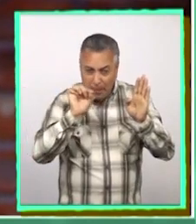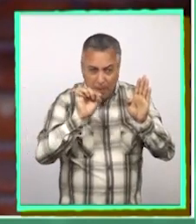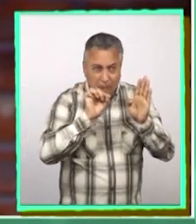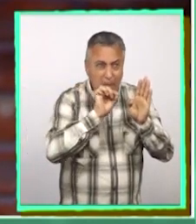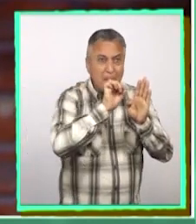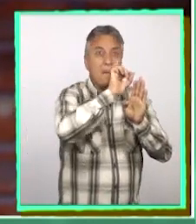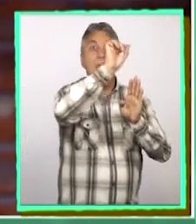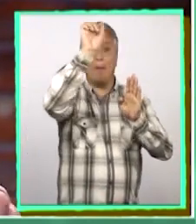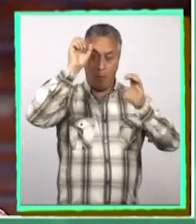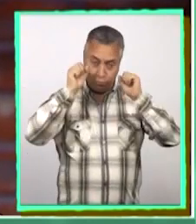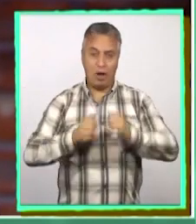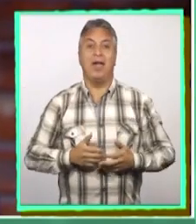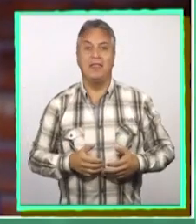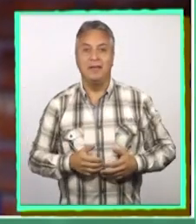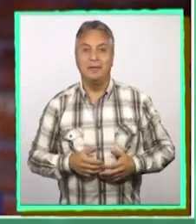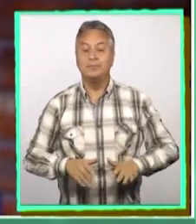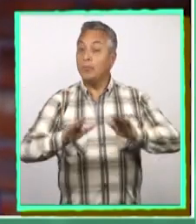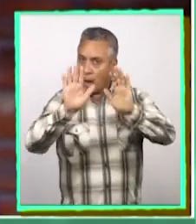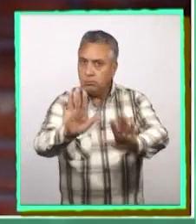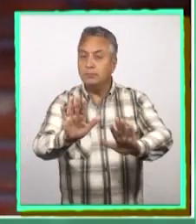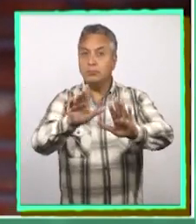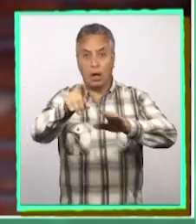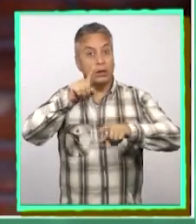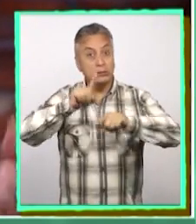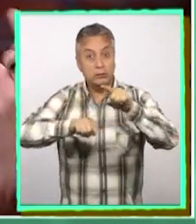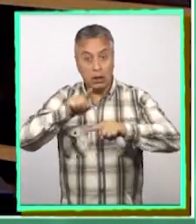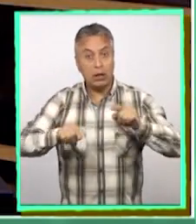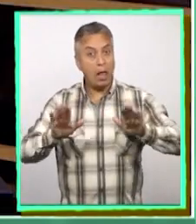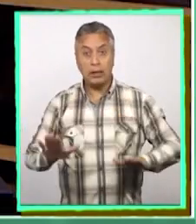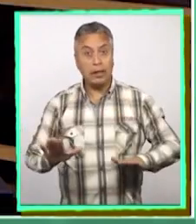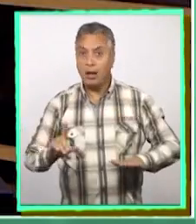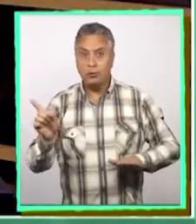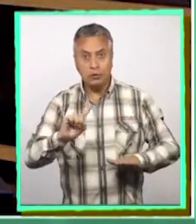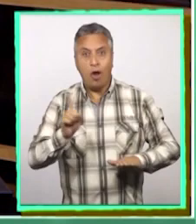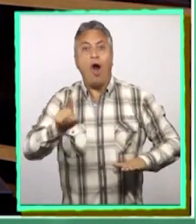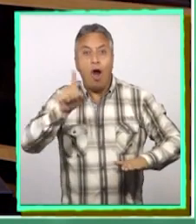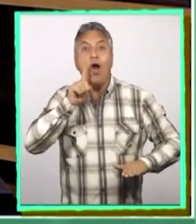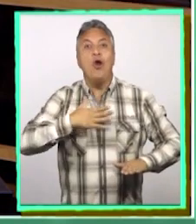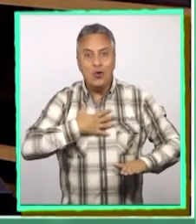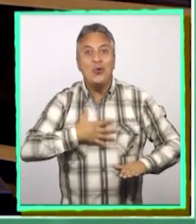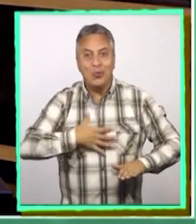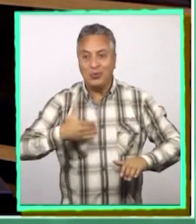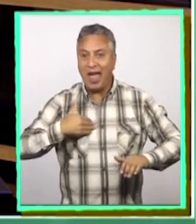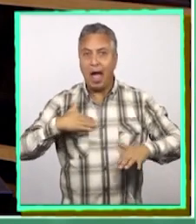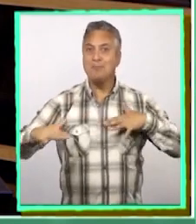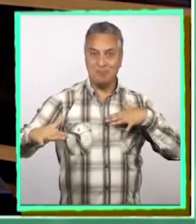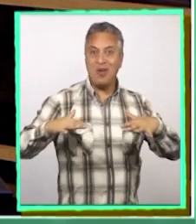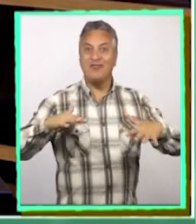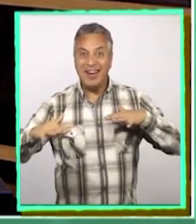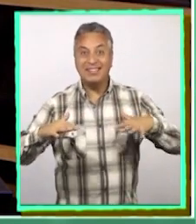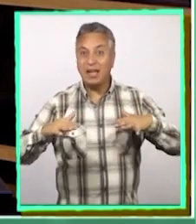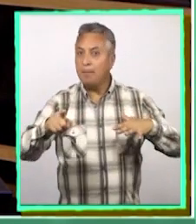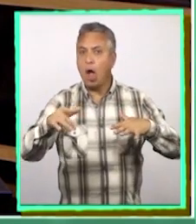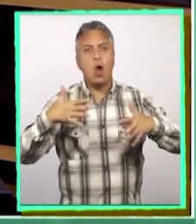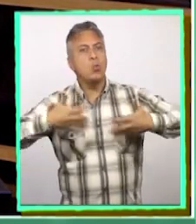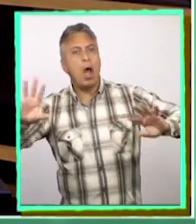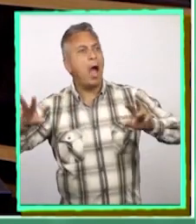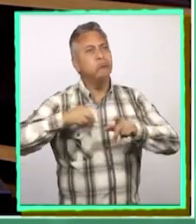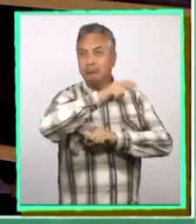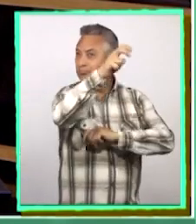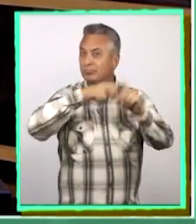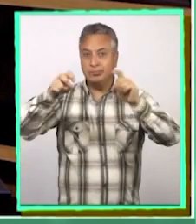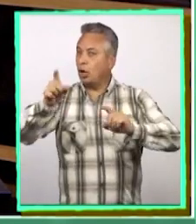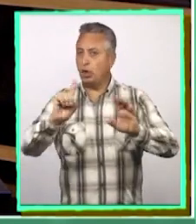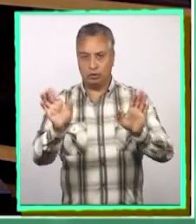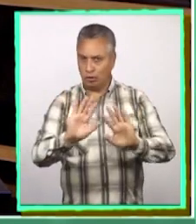partir contando una cosa. La tierra no está quieta. Al igual que a nosotros, le gusta moverse. Pero no se mueve a cualquier lugar